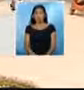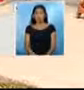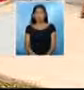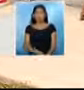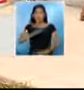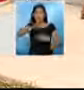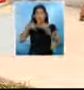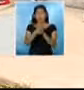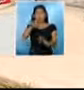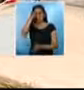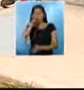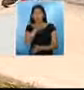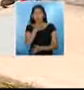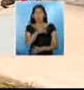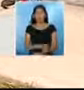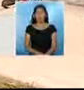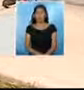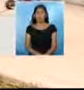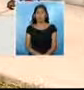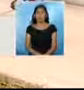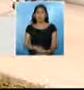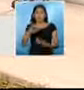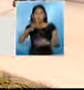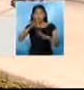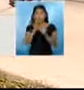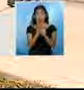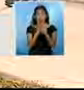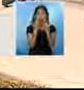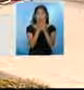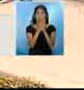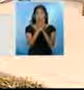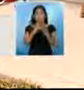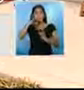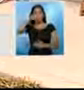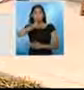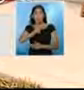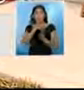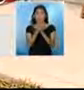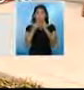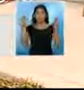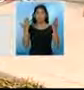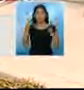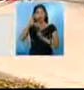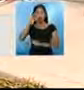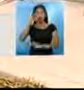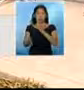en la llegada de más padres de familia, ya que recién las puertas del colegio se abren mañana a las